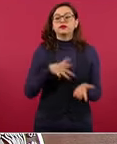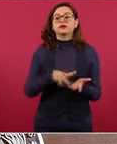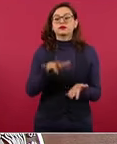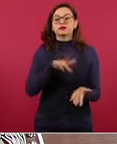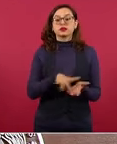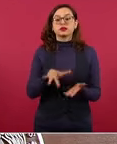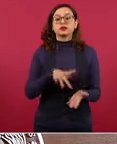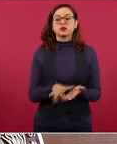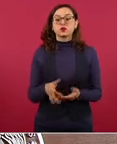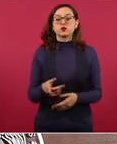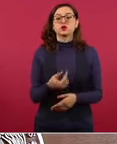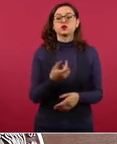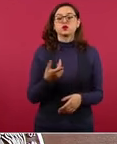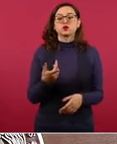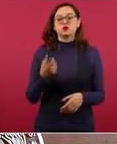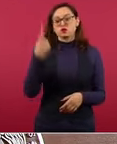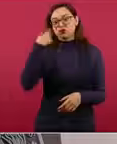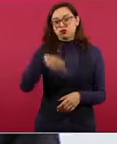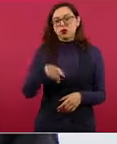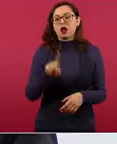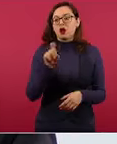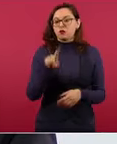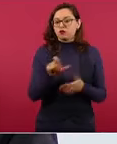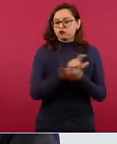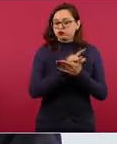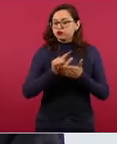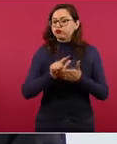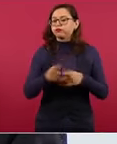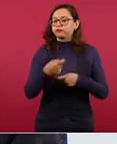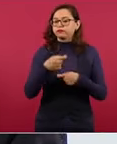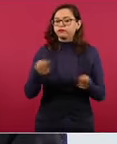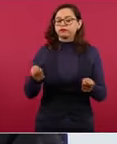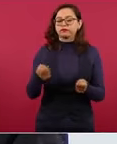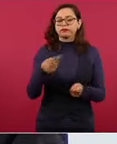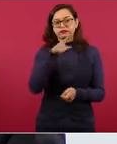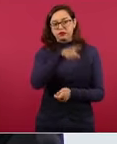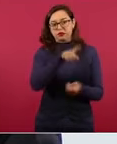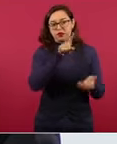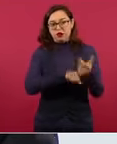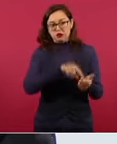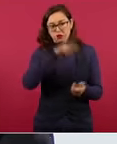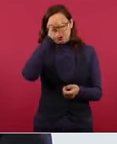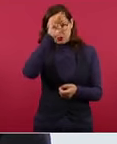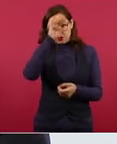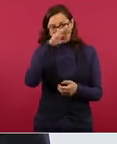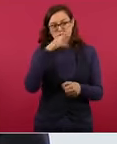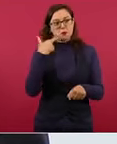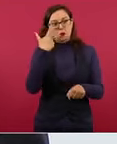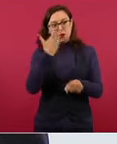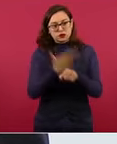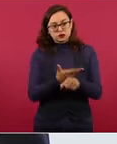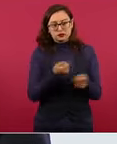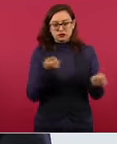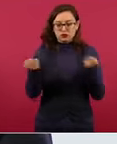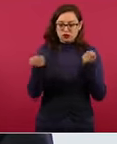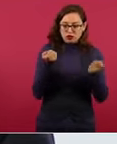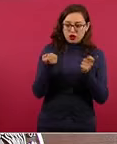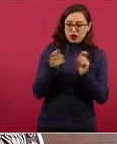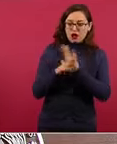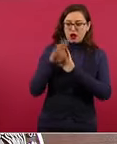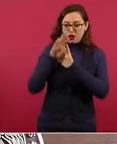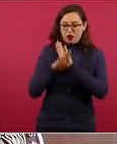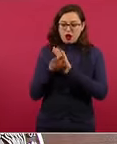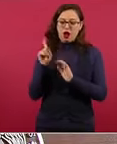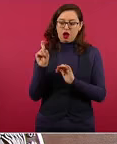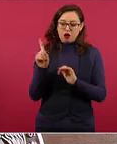que se está haciendo actualmente en coordinación con el organismo operador controlar presiones controlar volúmenes